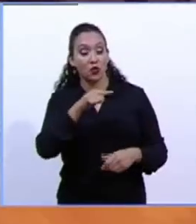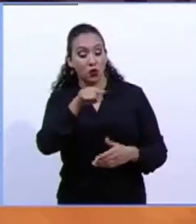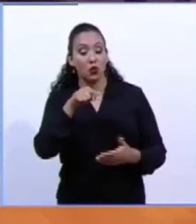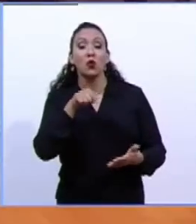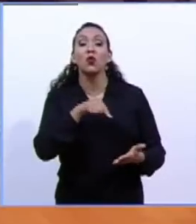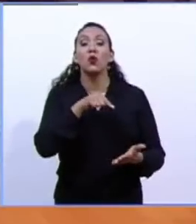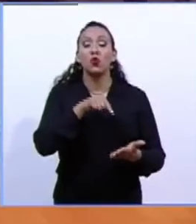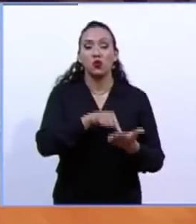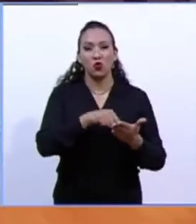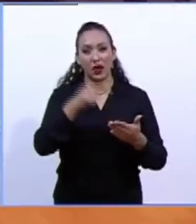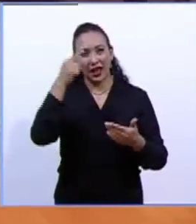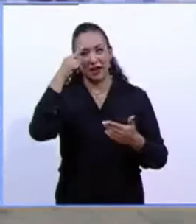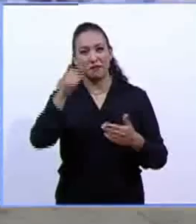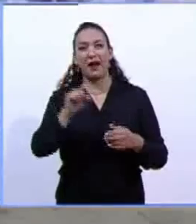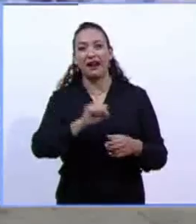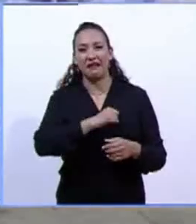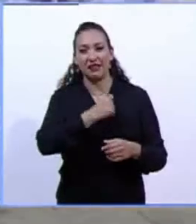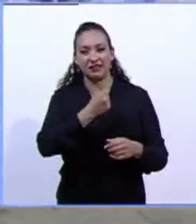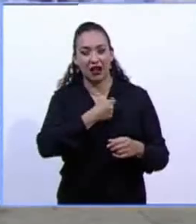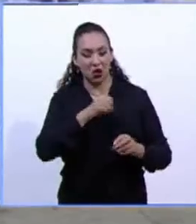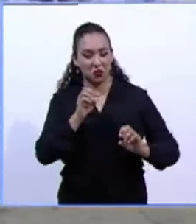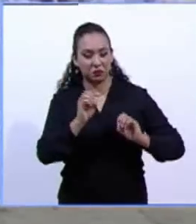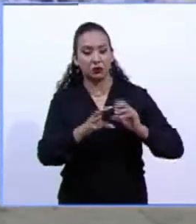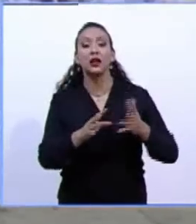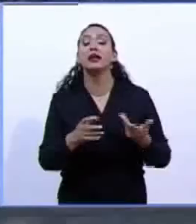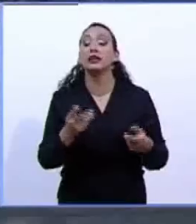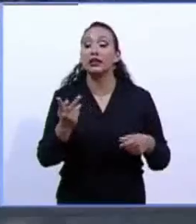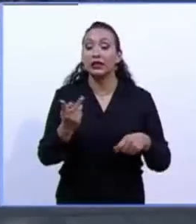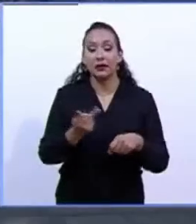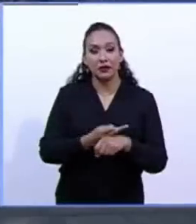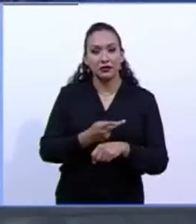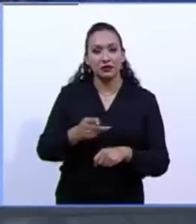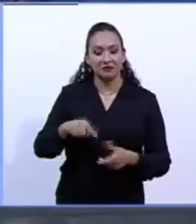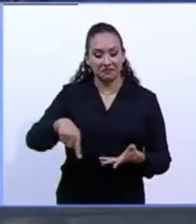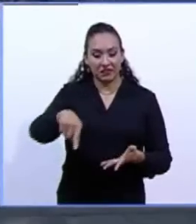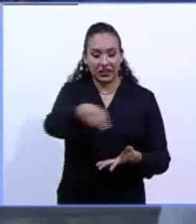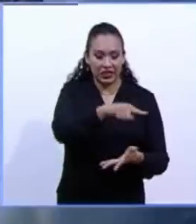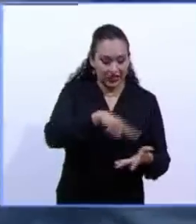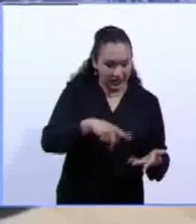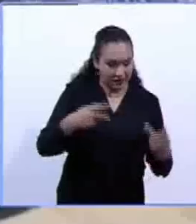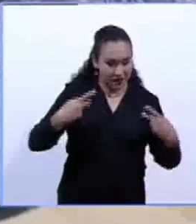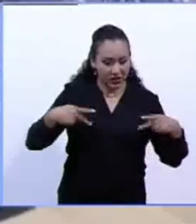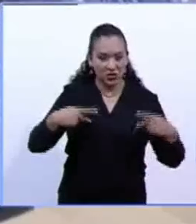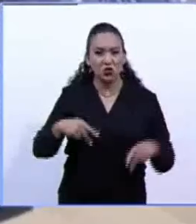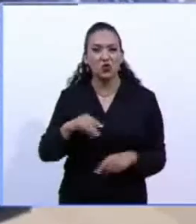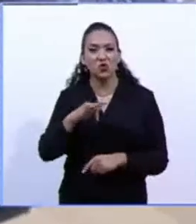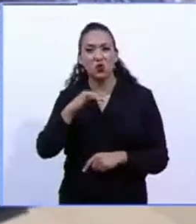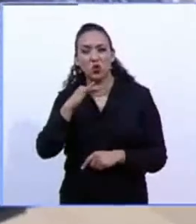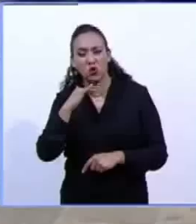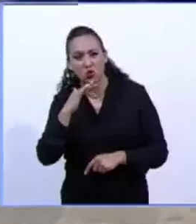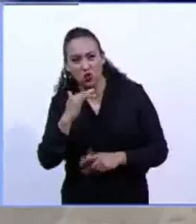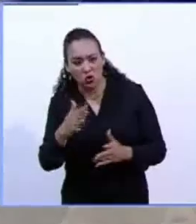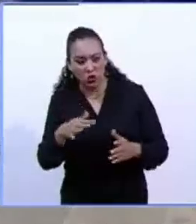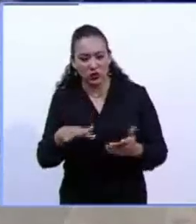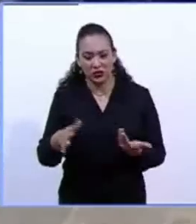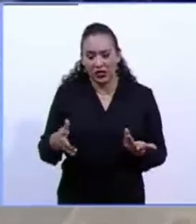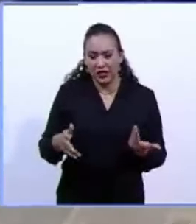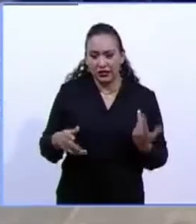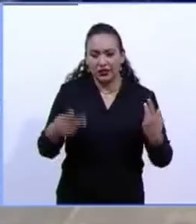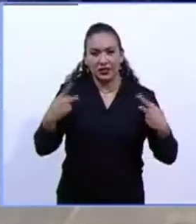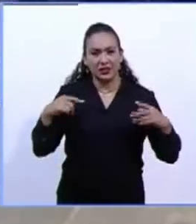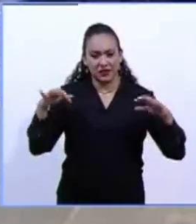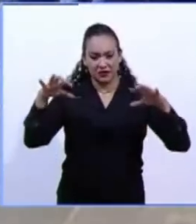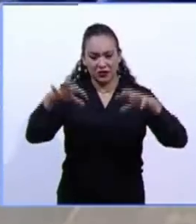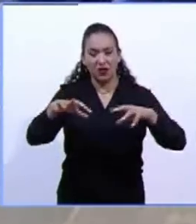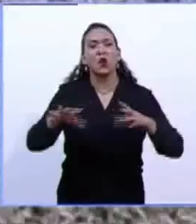relleno sanitario, cuando de concederse se cause un mayor perjuicio a la sociedad, siempre que se cumpla con la normatividad